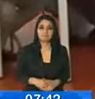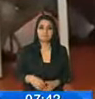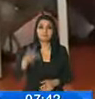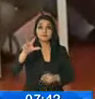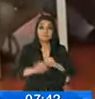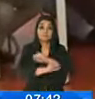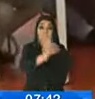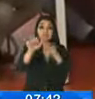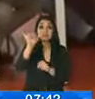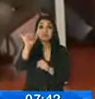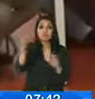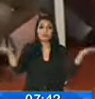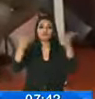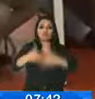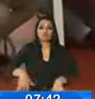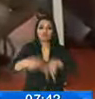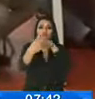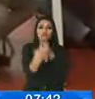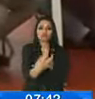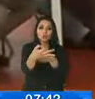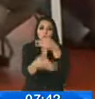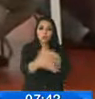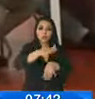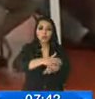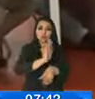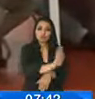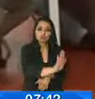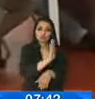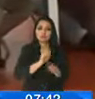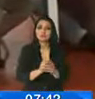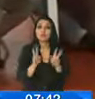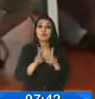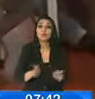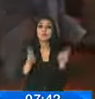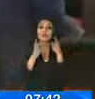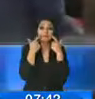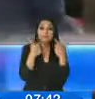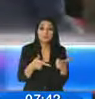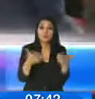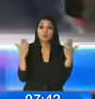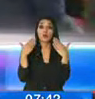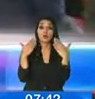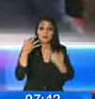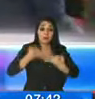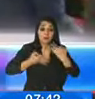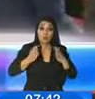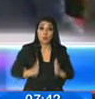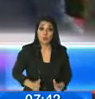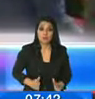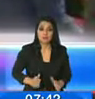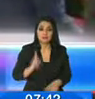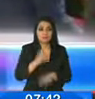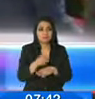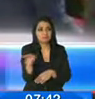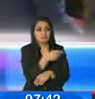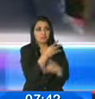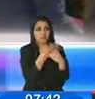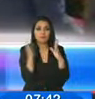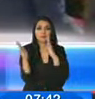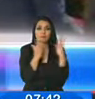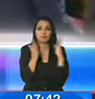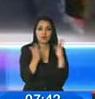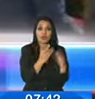este sábado culminó la audiencia de formulación de cargos en la unidad de flagrancia de Guayaquil, donde los jueces de turno ordenaron prisión preventiva para